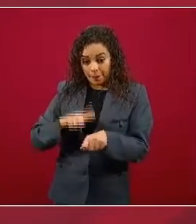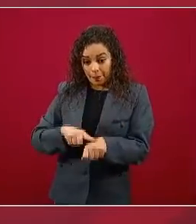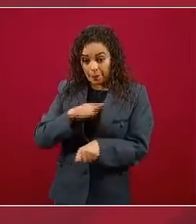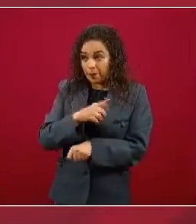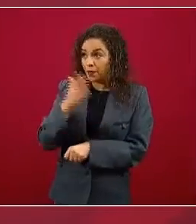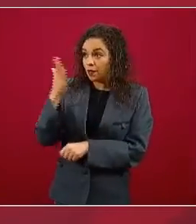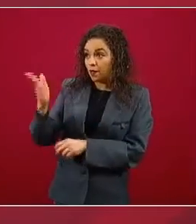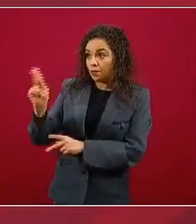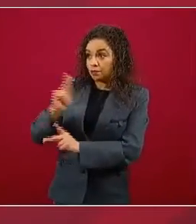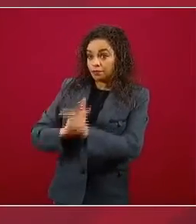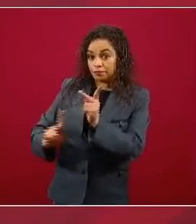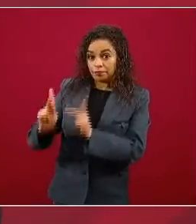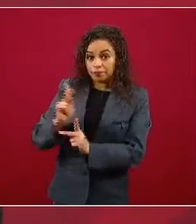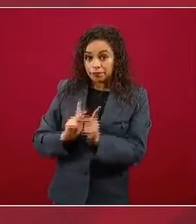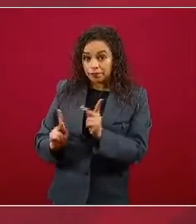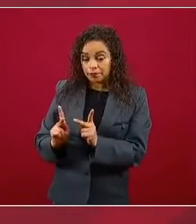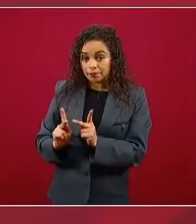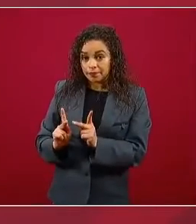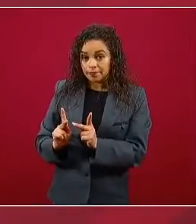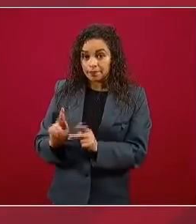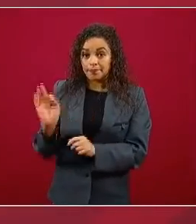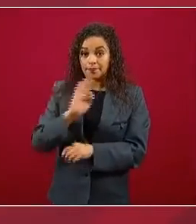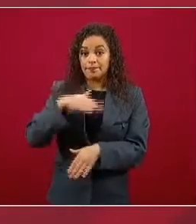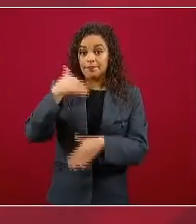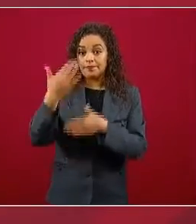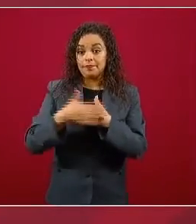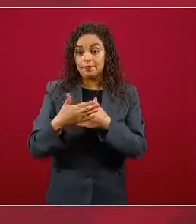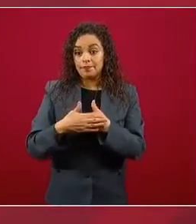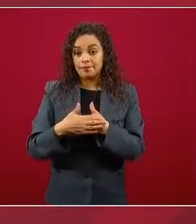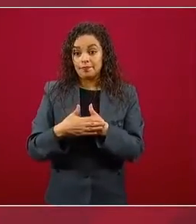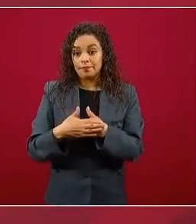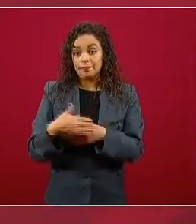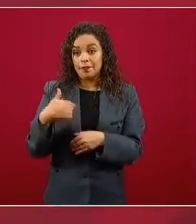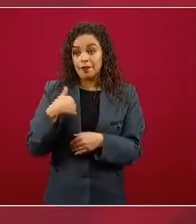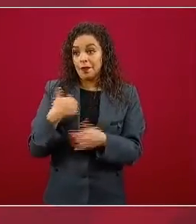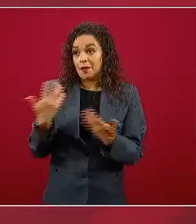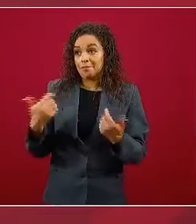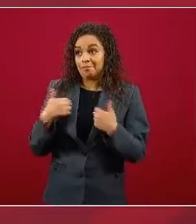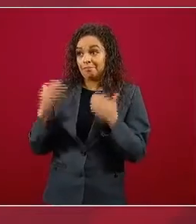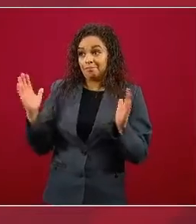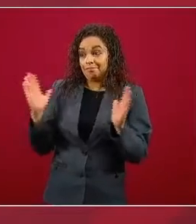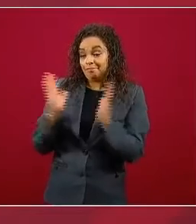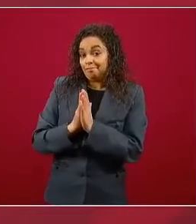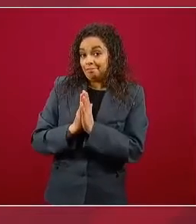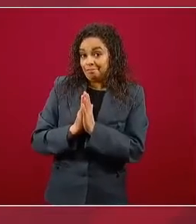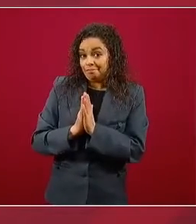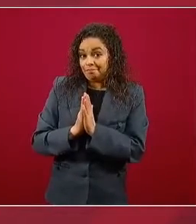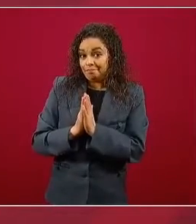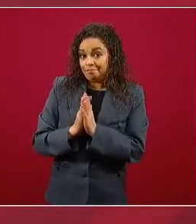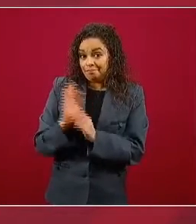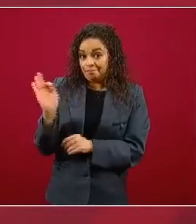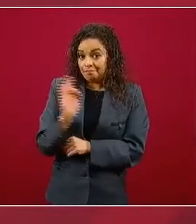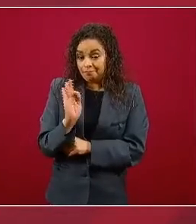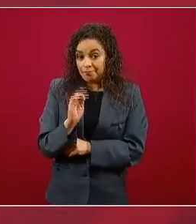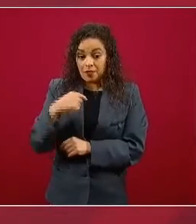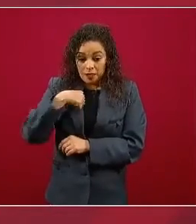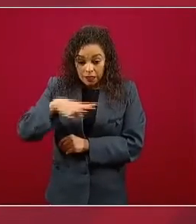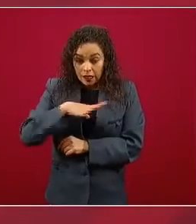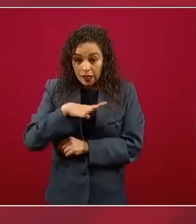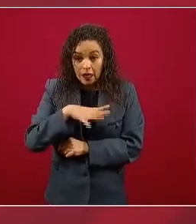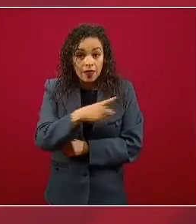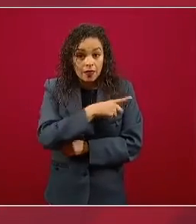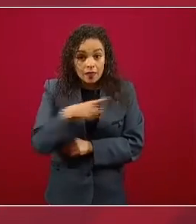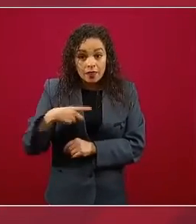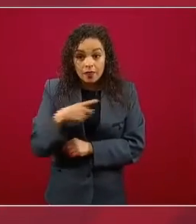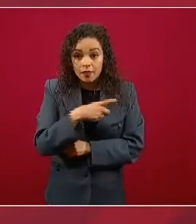a mejor vida, pues nuestras deudas, si las tenemos, no se